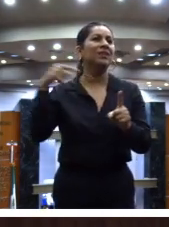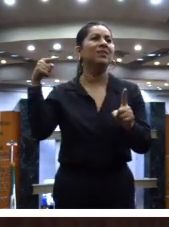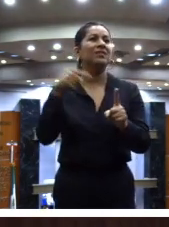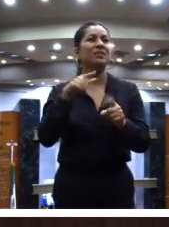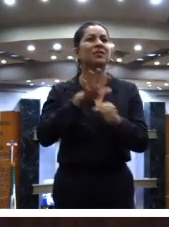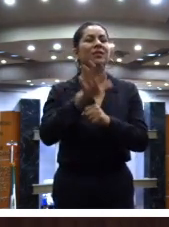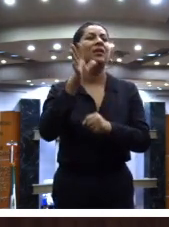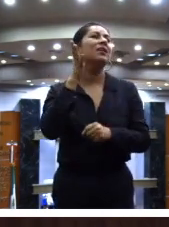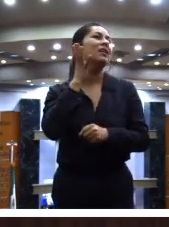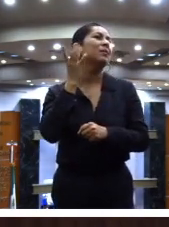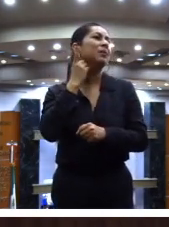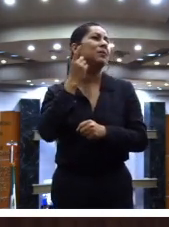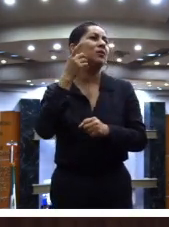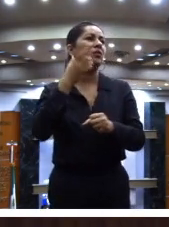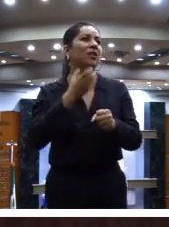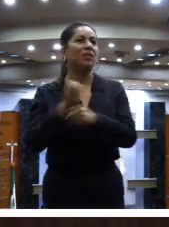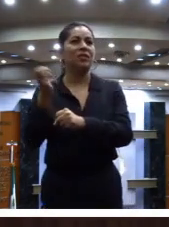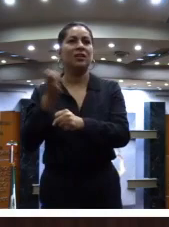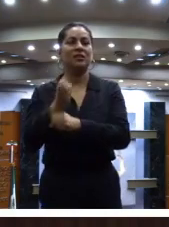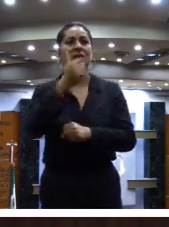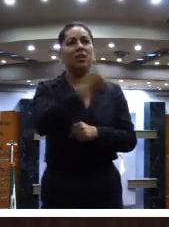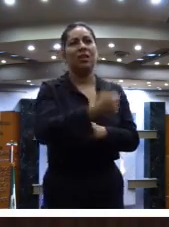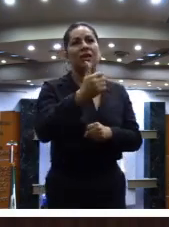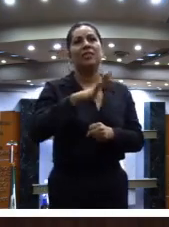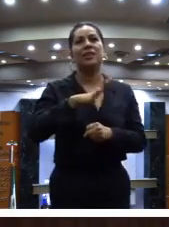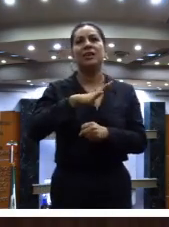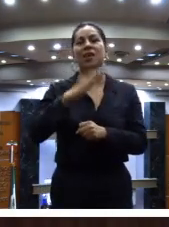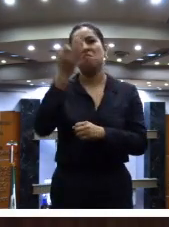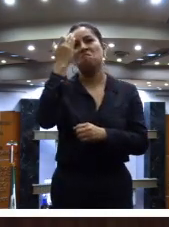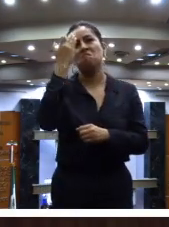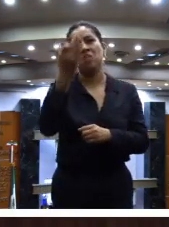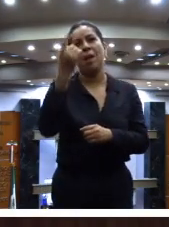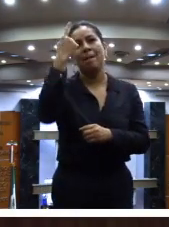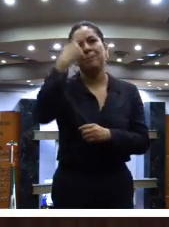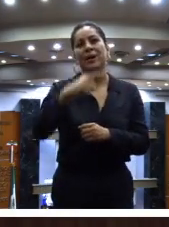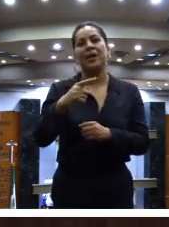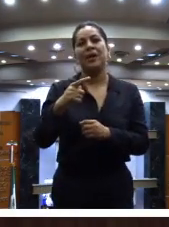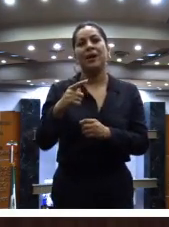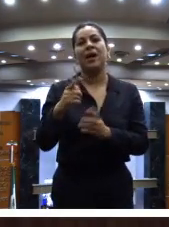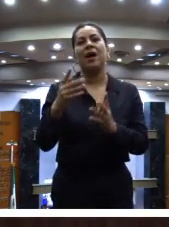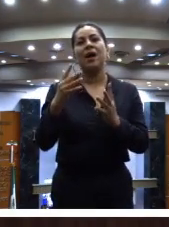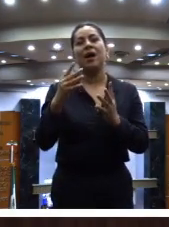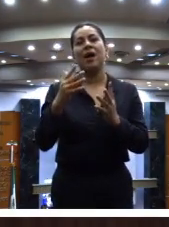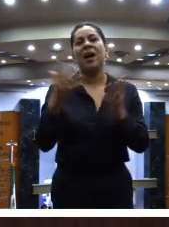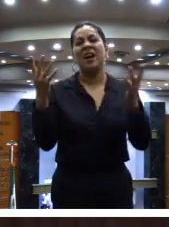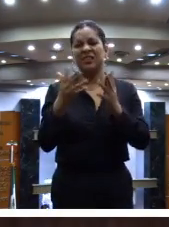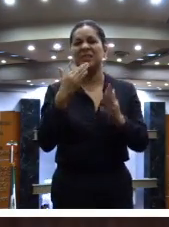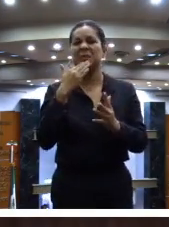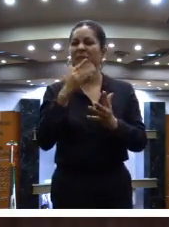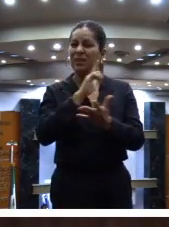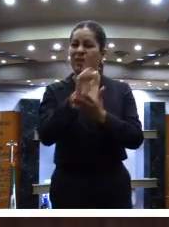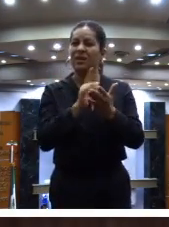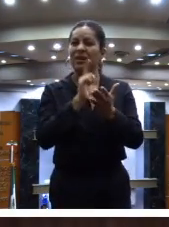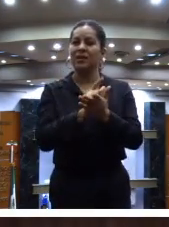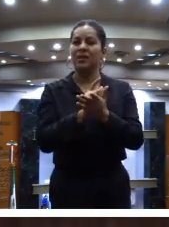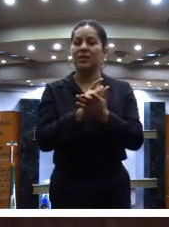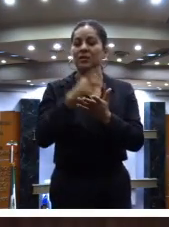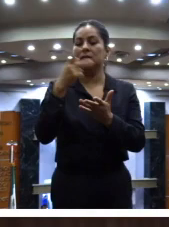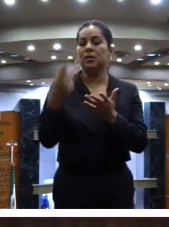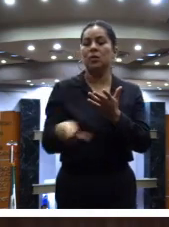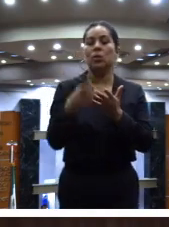que los congresos locales disponían de determinado tiempo para armonizar las leyes correspondientes a nivel